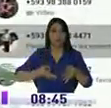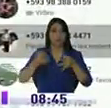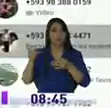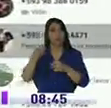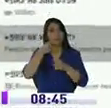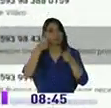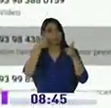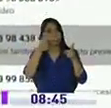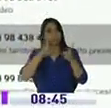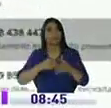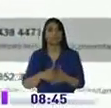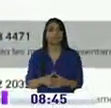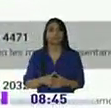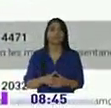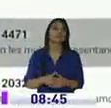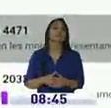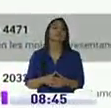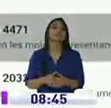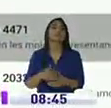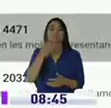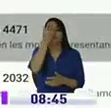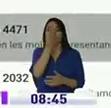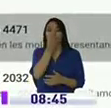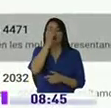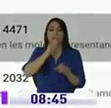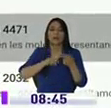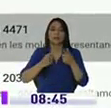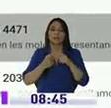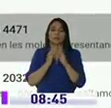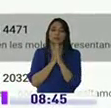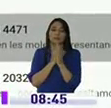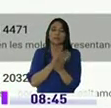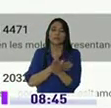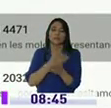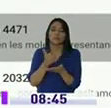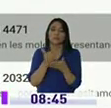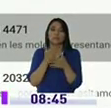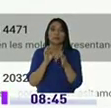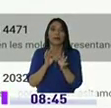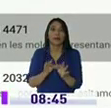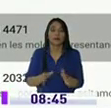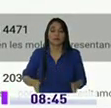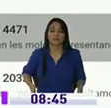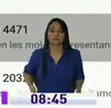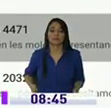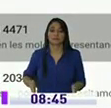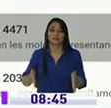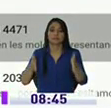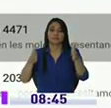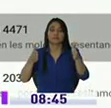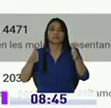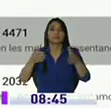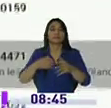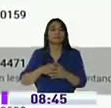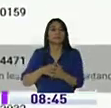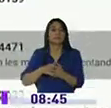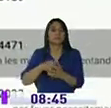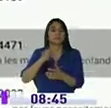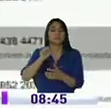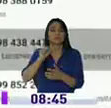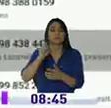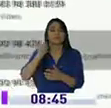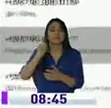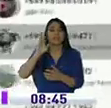lluvia. Mismo sector, ¿no? Buenos días, amigos. Les pedimos favor, nos ayuden en el arreglo de esta calle de piedra, el sector Santa Rita